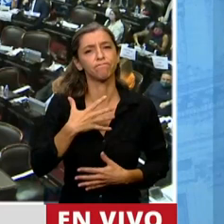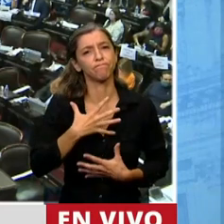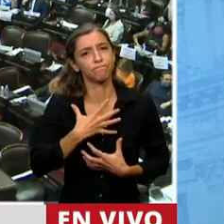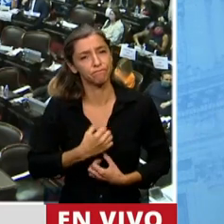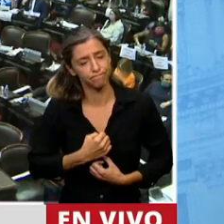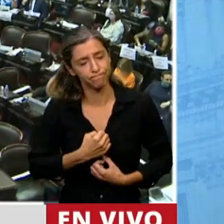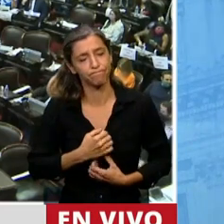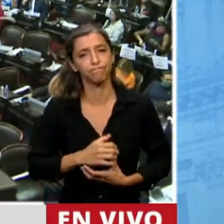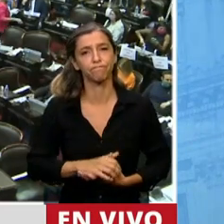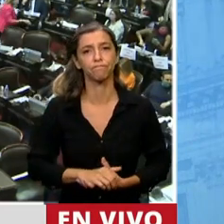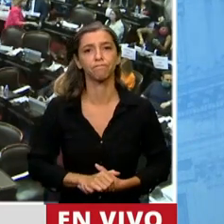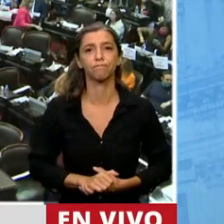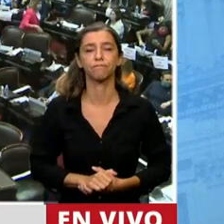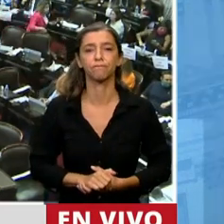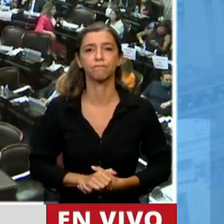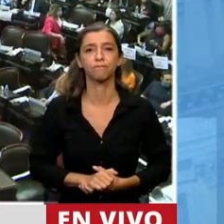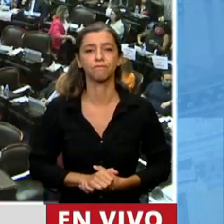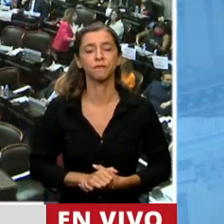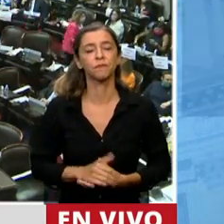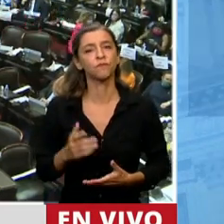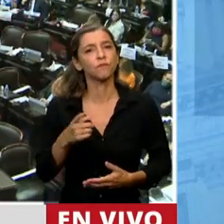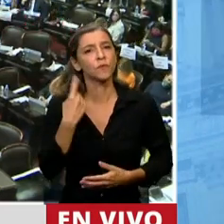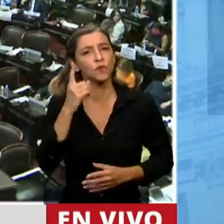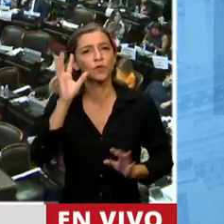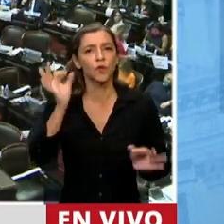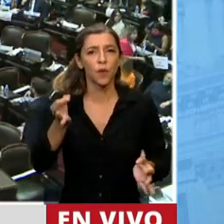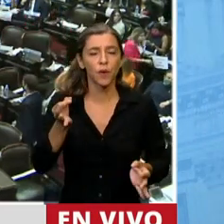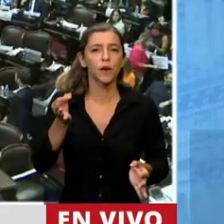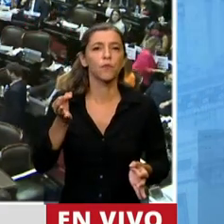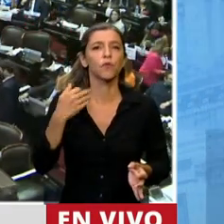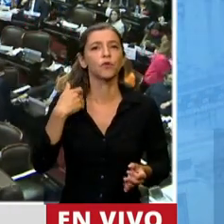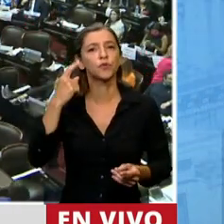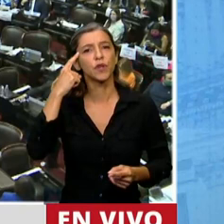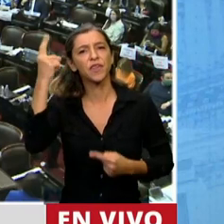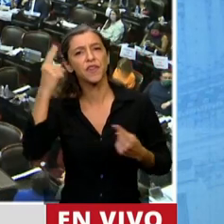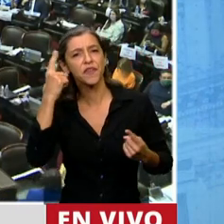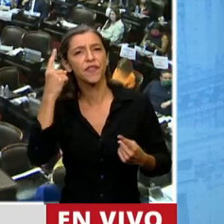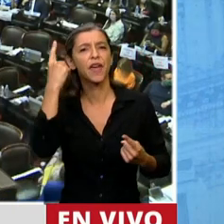más allá de las ideas políticas que representara.